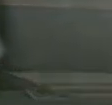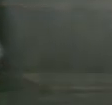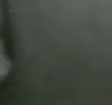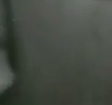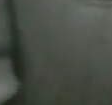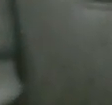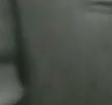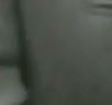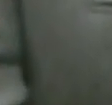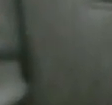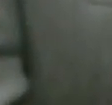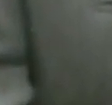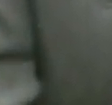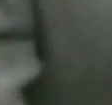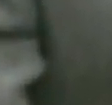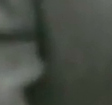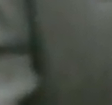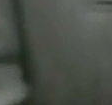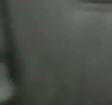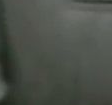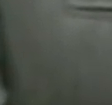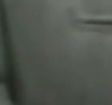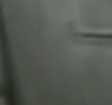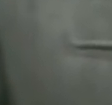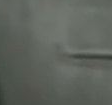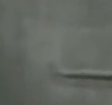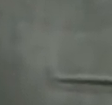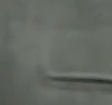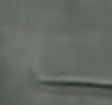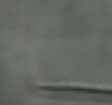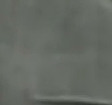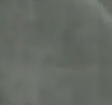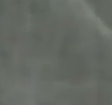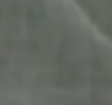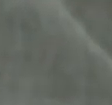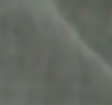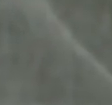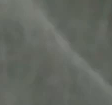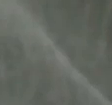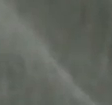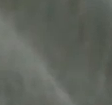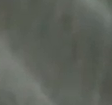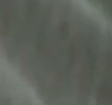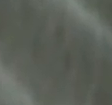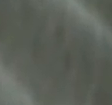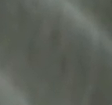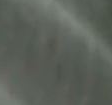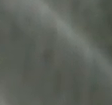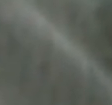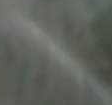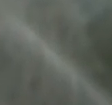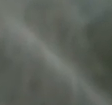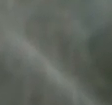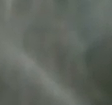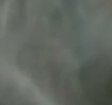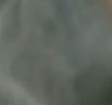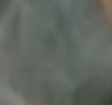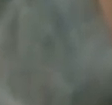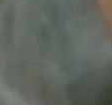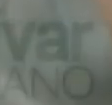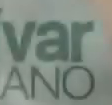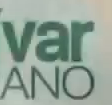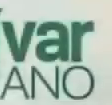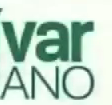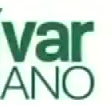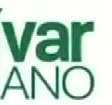generalísimo, gran mariscal de Francia, coronel del ejército ruso y almirante en jefe